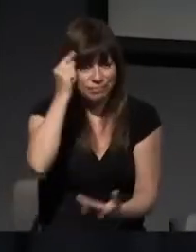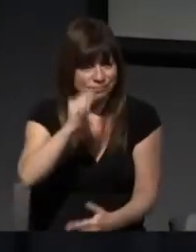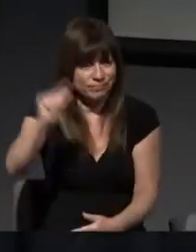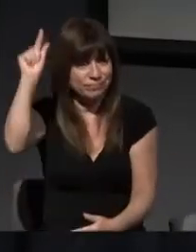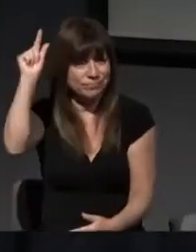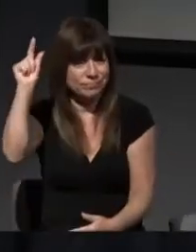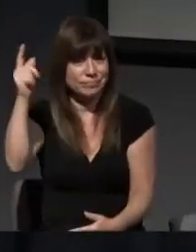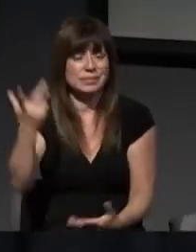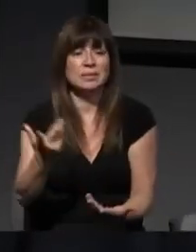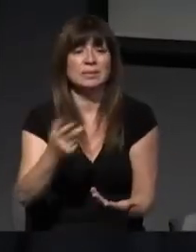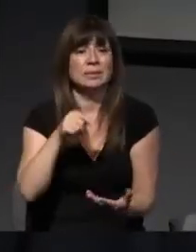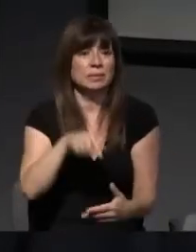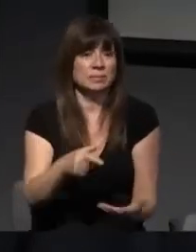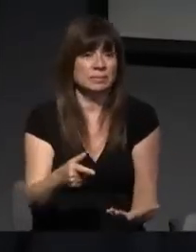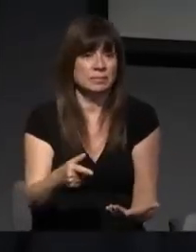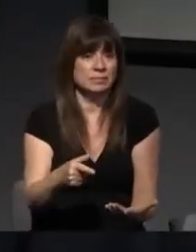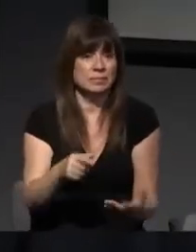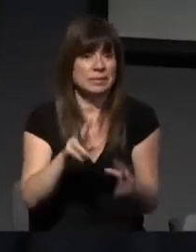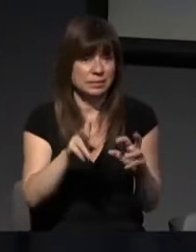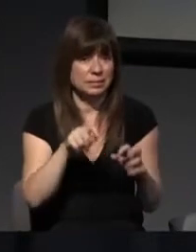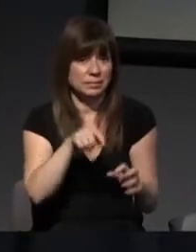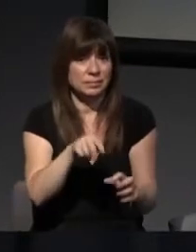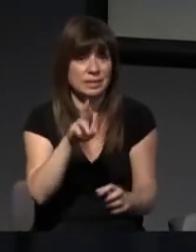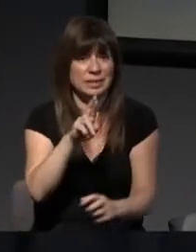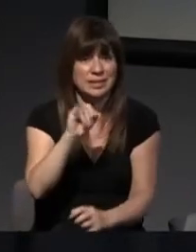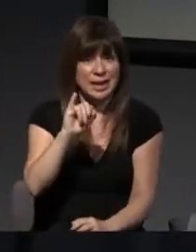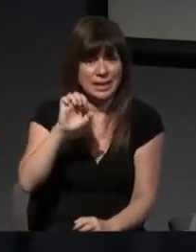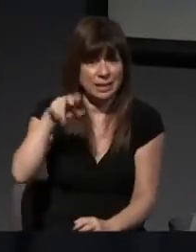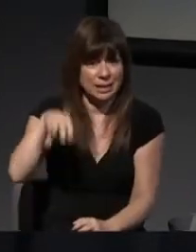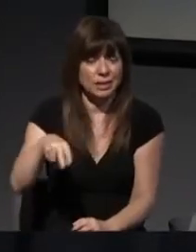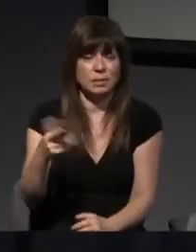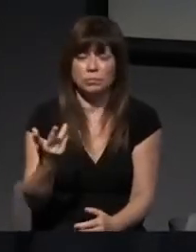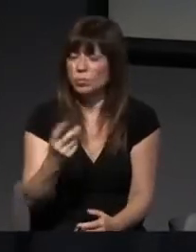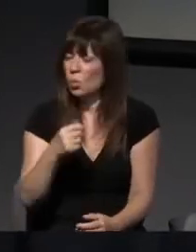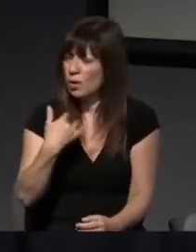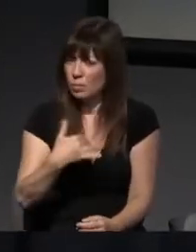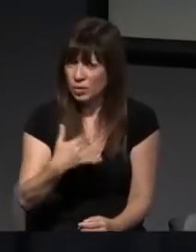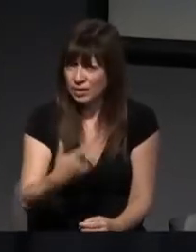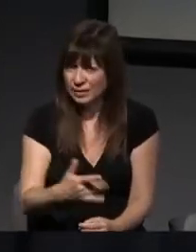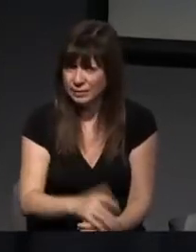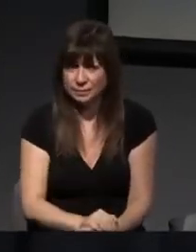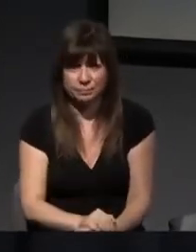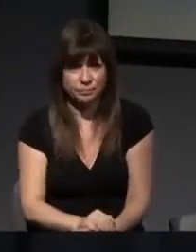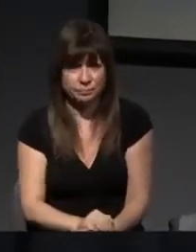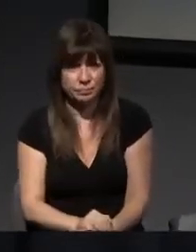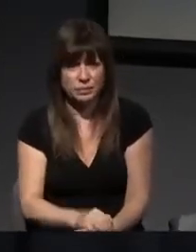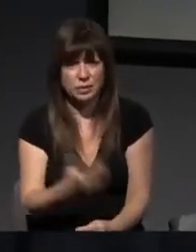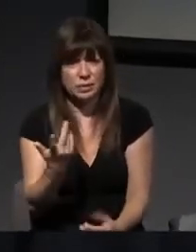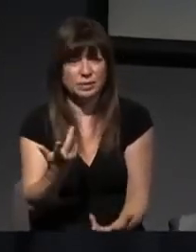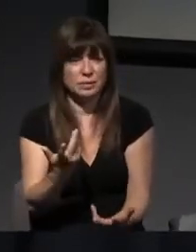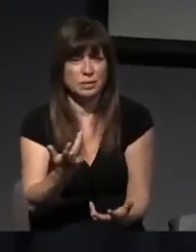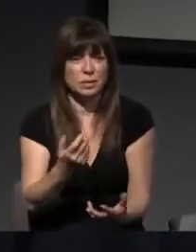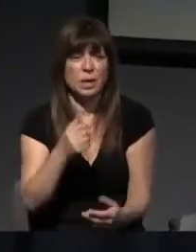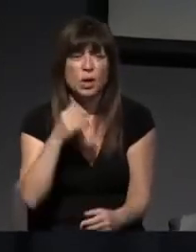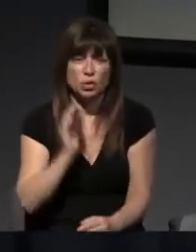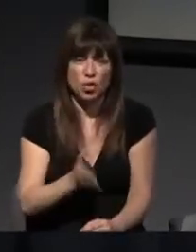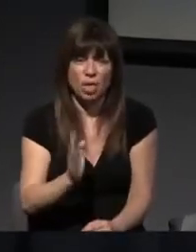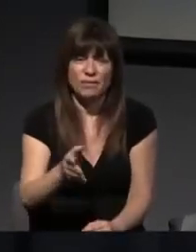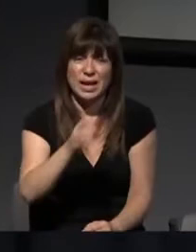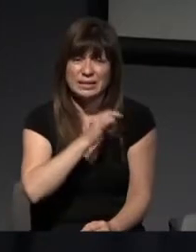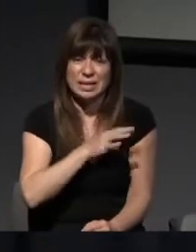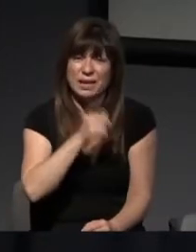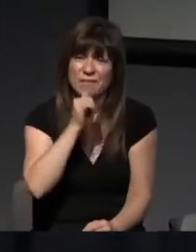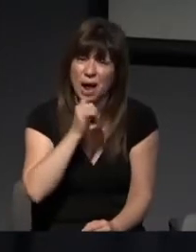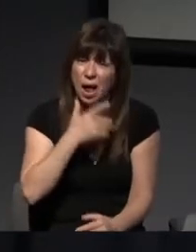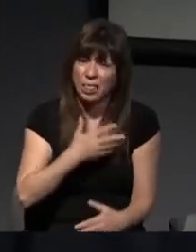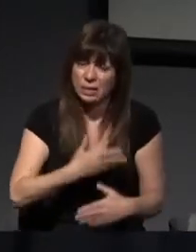REIN ha sido un referente. Si ustedes piensan, si hay una cosa que no está suficientemente arraigada en Chile, y lo vemos en muchas